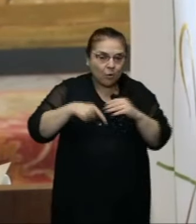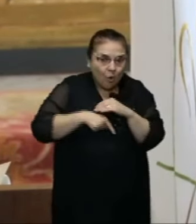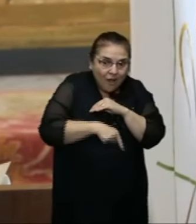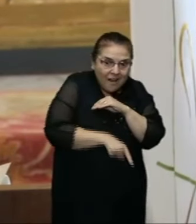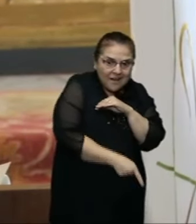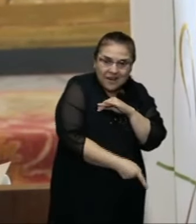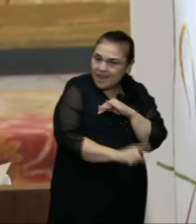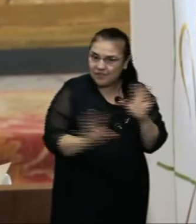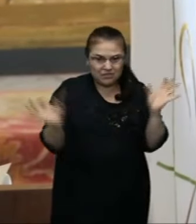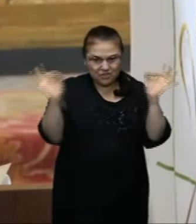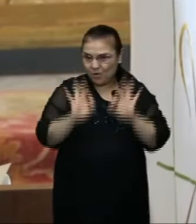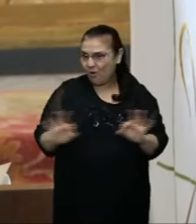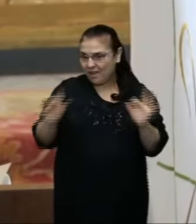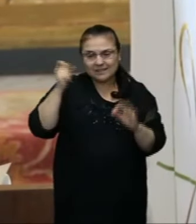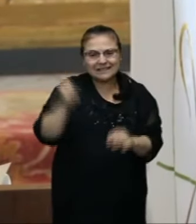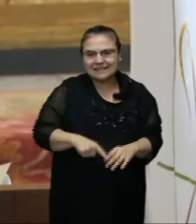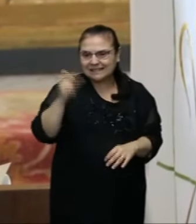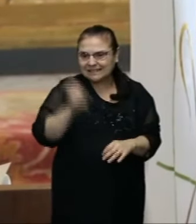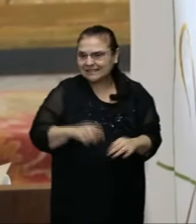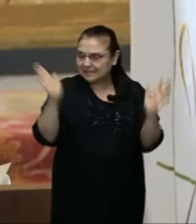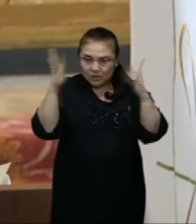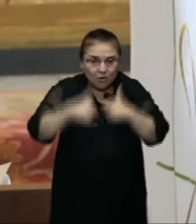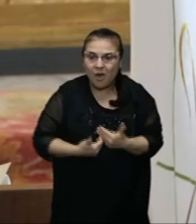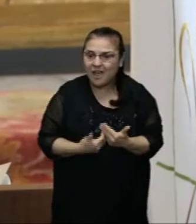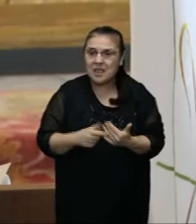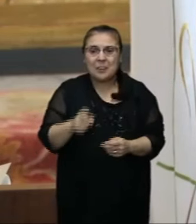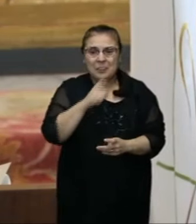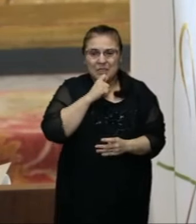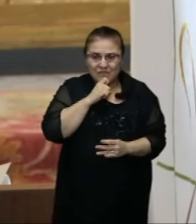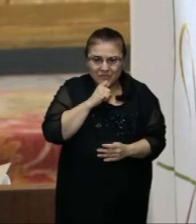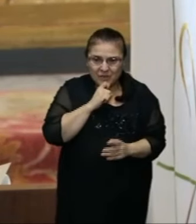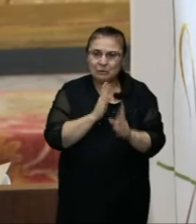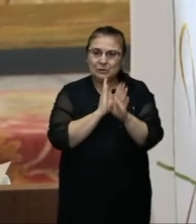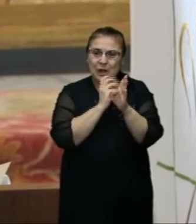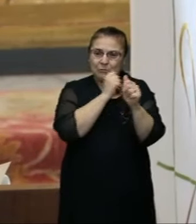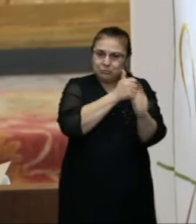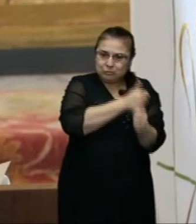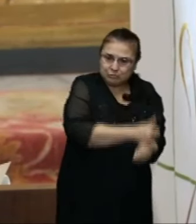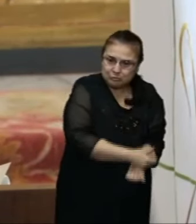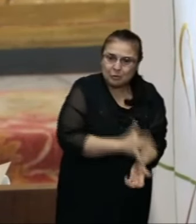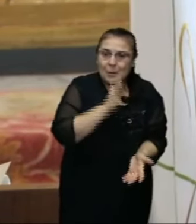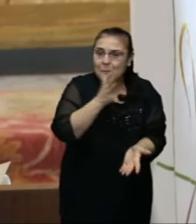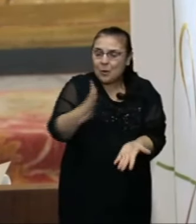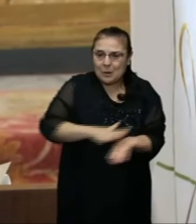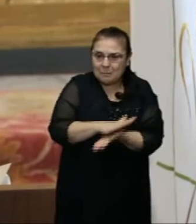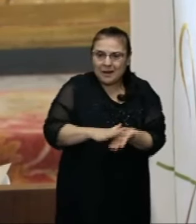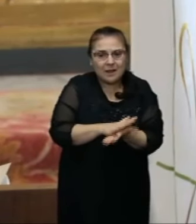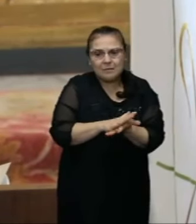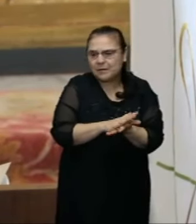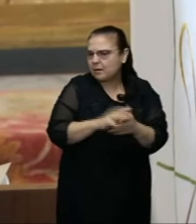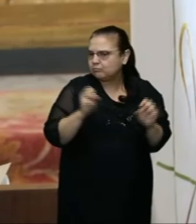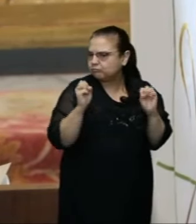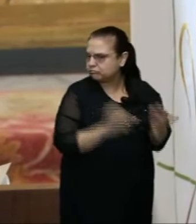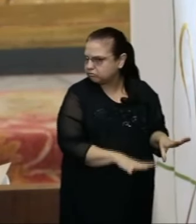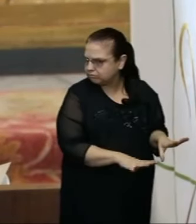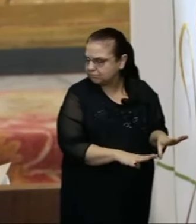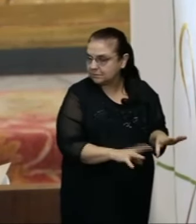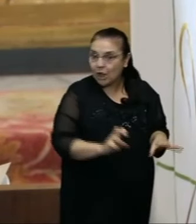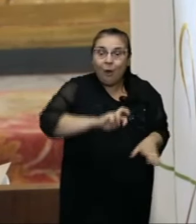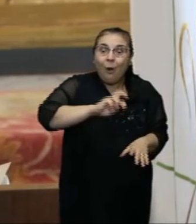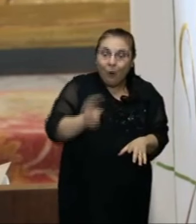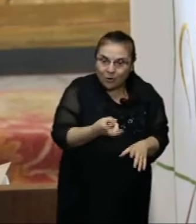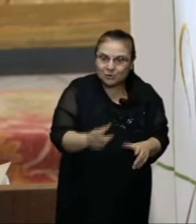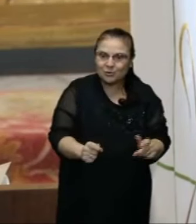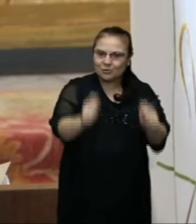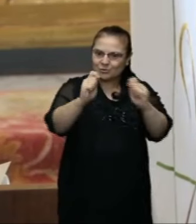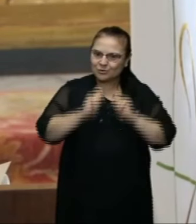son inconstantes. Y cuando viene una dificultad o persecución por la palabra, enseguida sucumben. Hay otros que reciben la